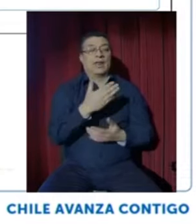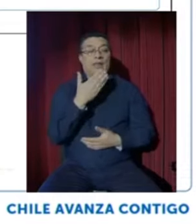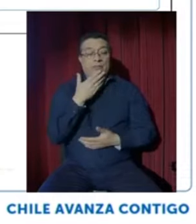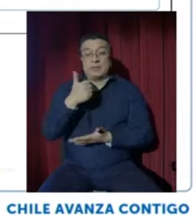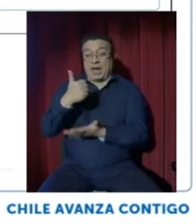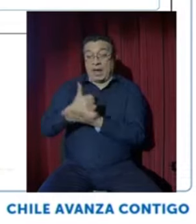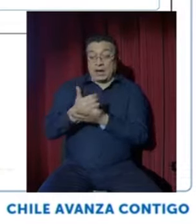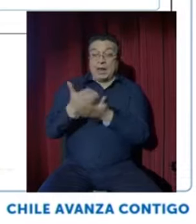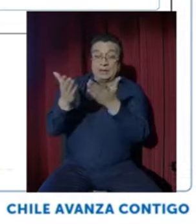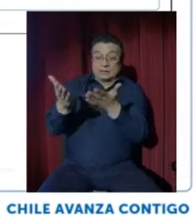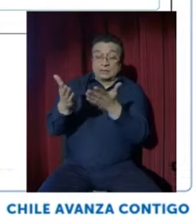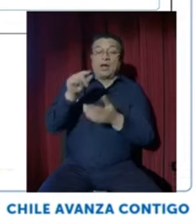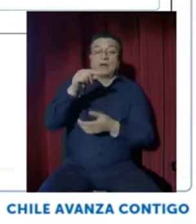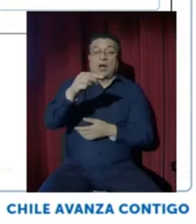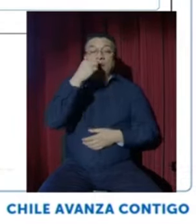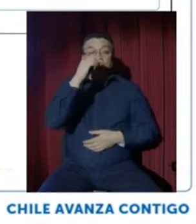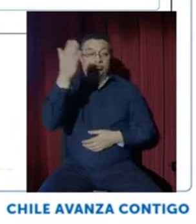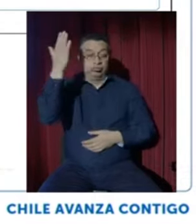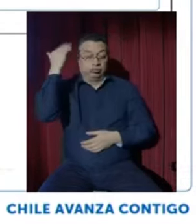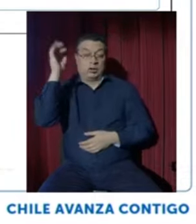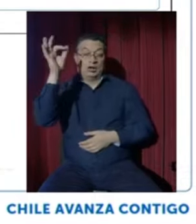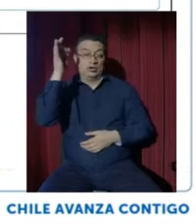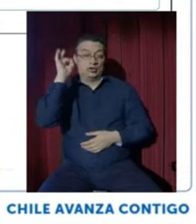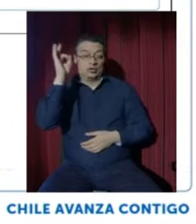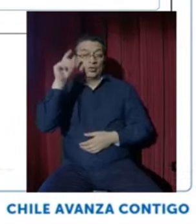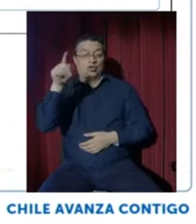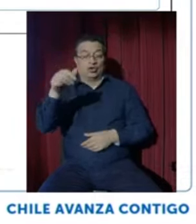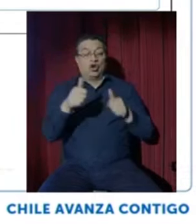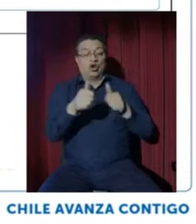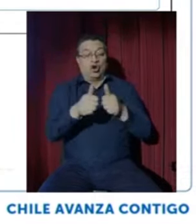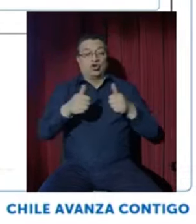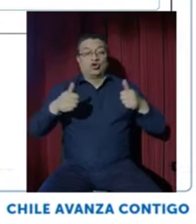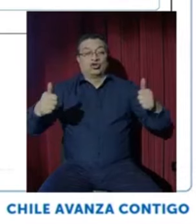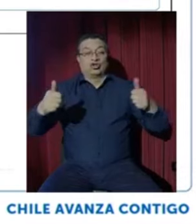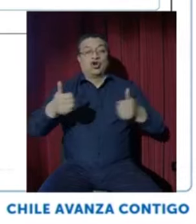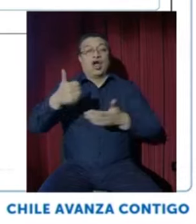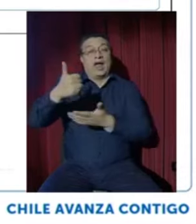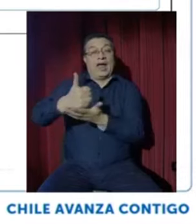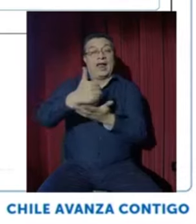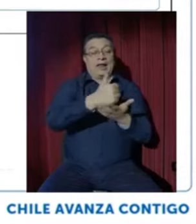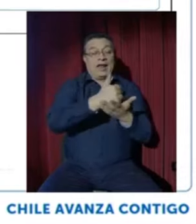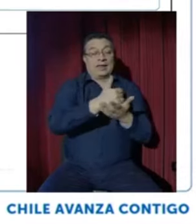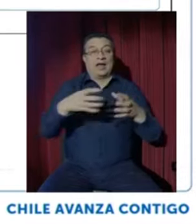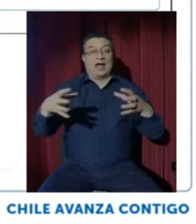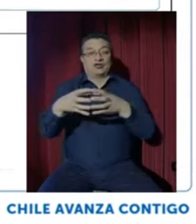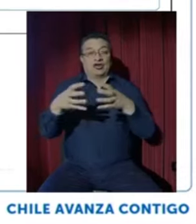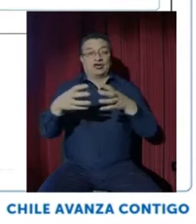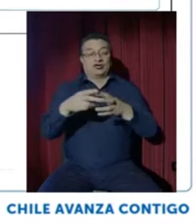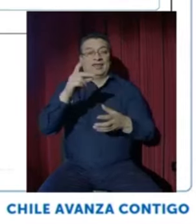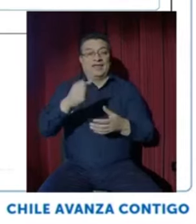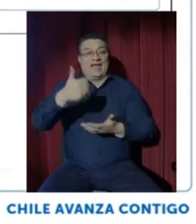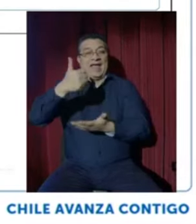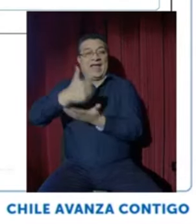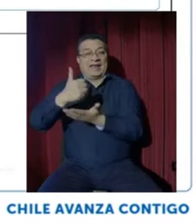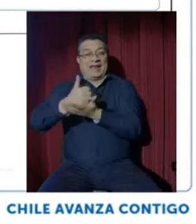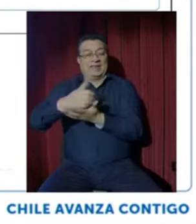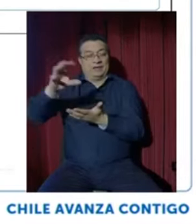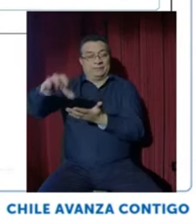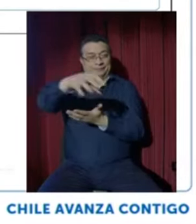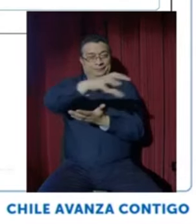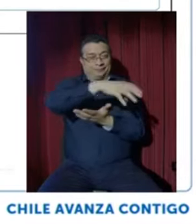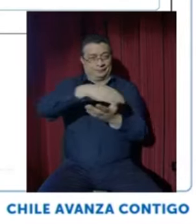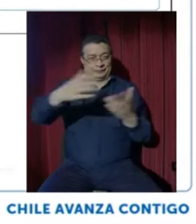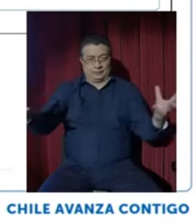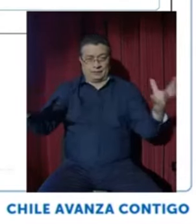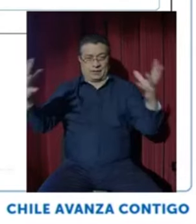alcaldesa tuvimos hace muy poco una reunión con el consejo también de alcalde la asociación de alcaldes eh porque tenemos una ley